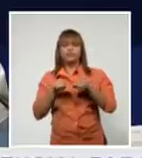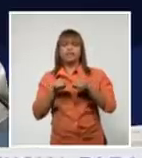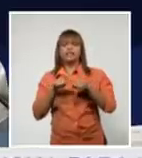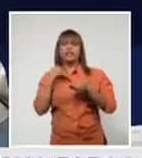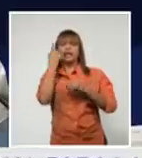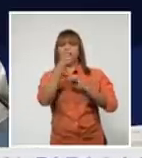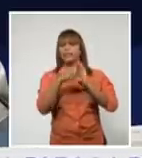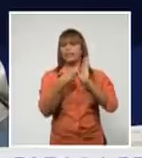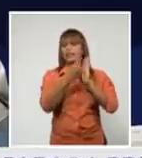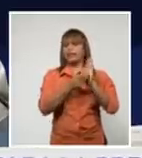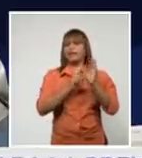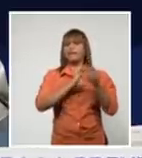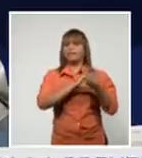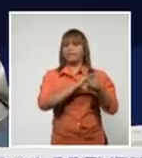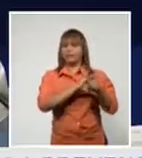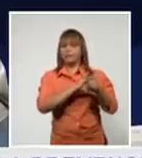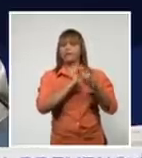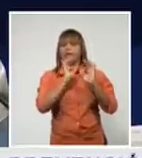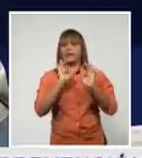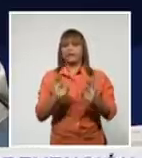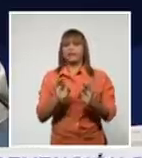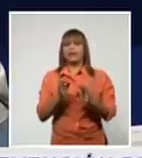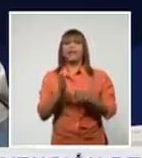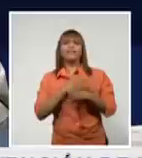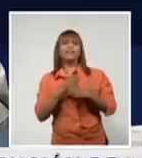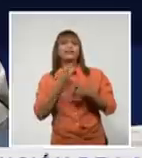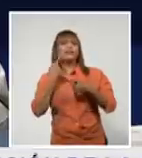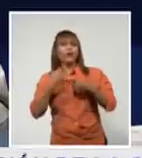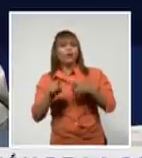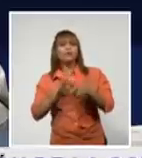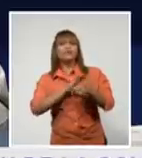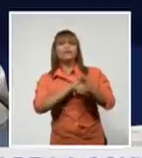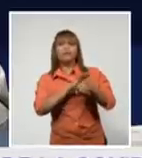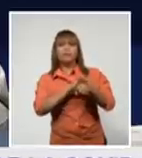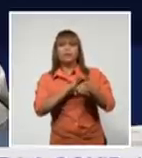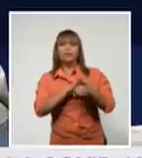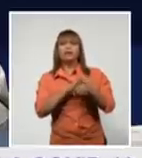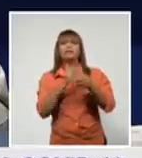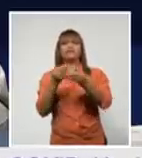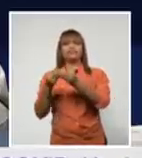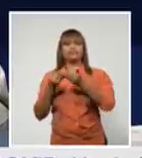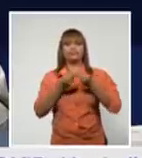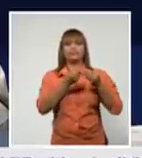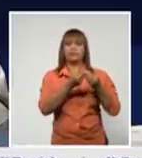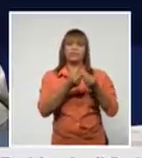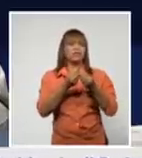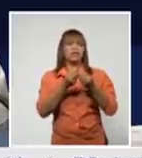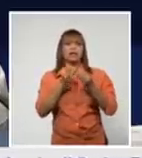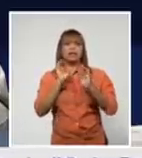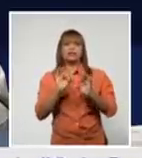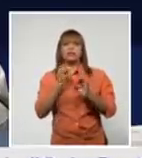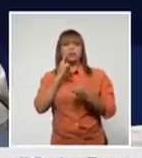enfermedad, que a diferencia de otras, pues transmite incluso estando asintomático.